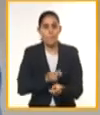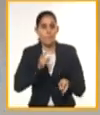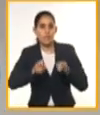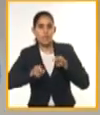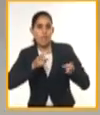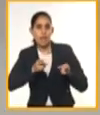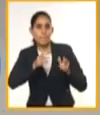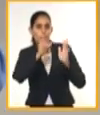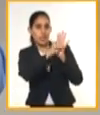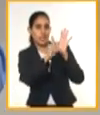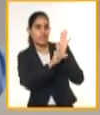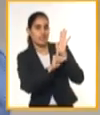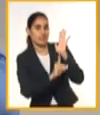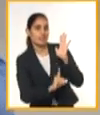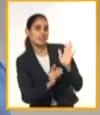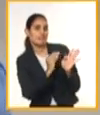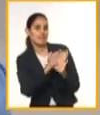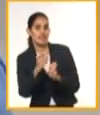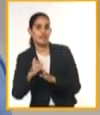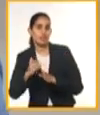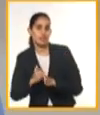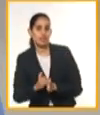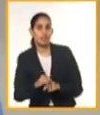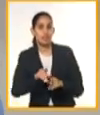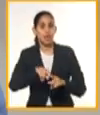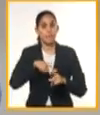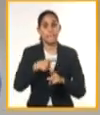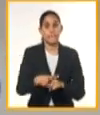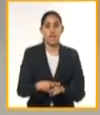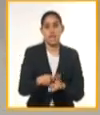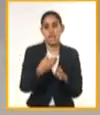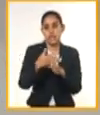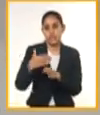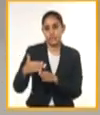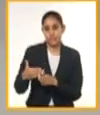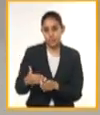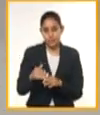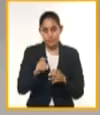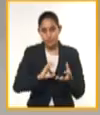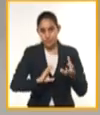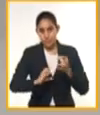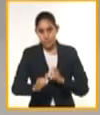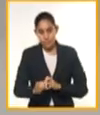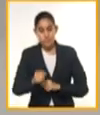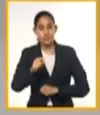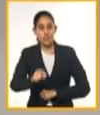decretos, por órdenes ejecutivas. Y eso es lo que quiero